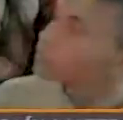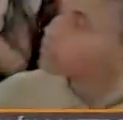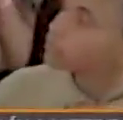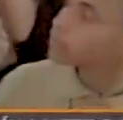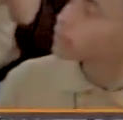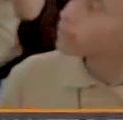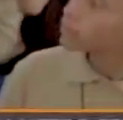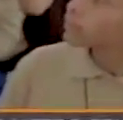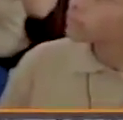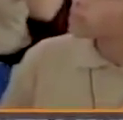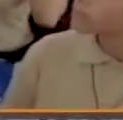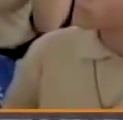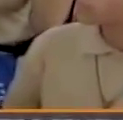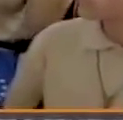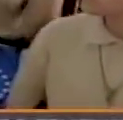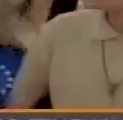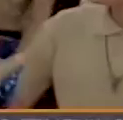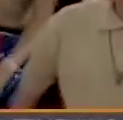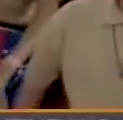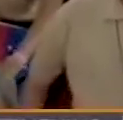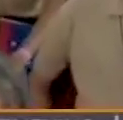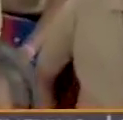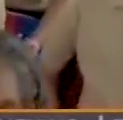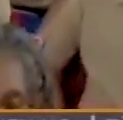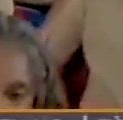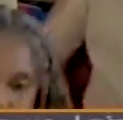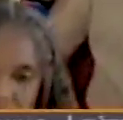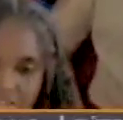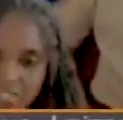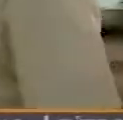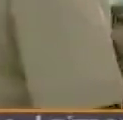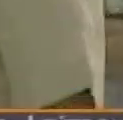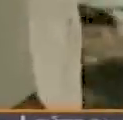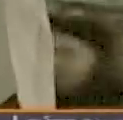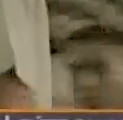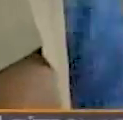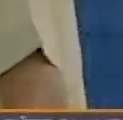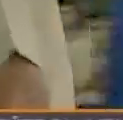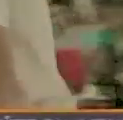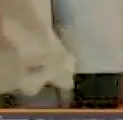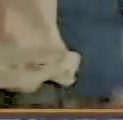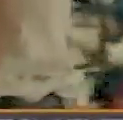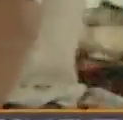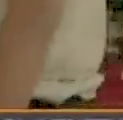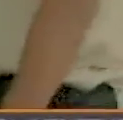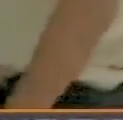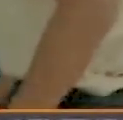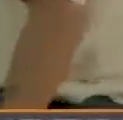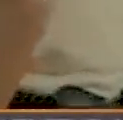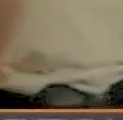Juan Diego García Cova, proveniente del estado Delta Amacuro.